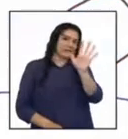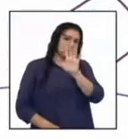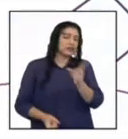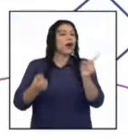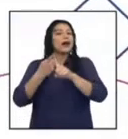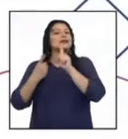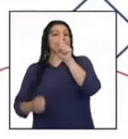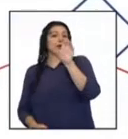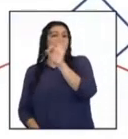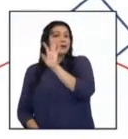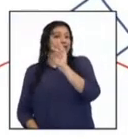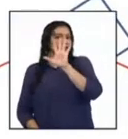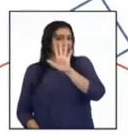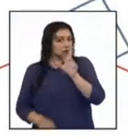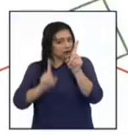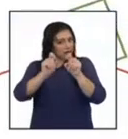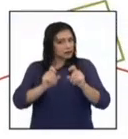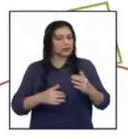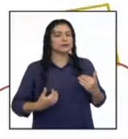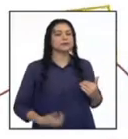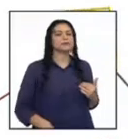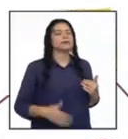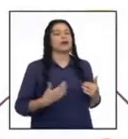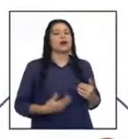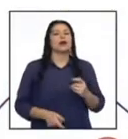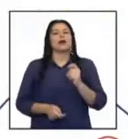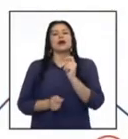y 1975?